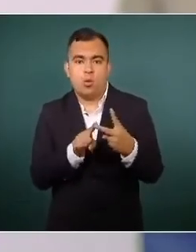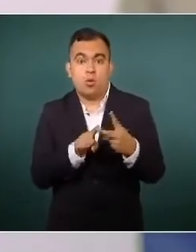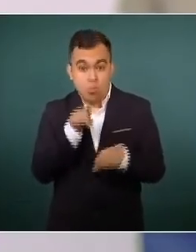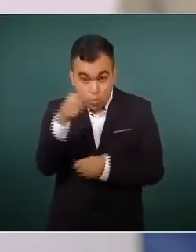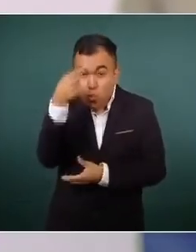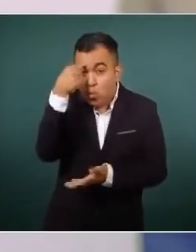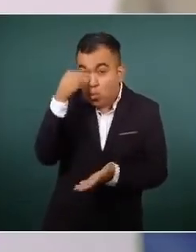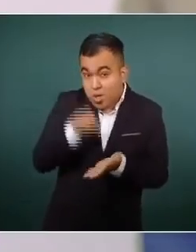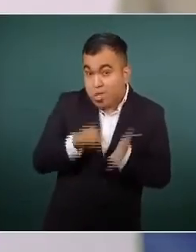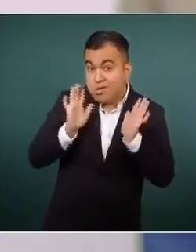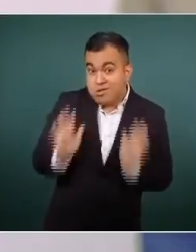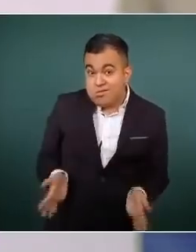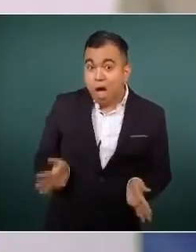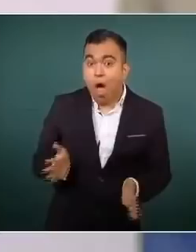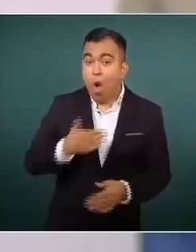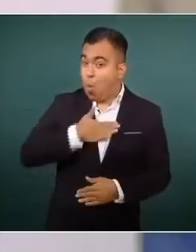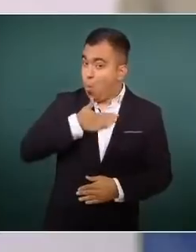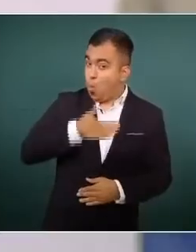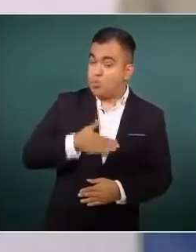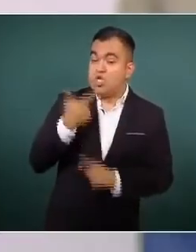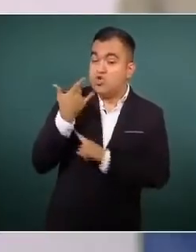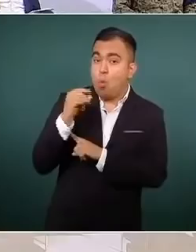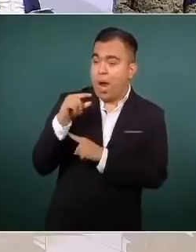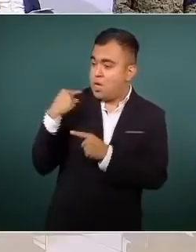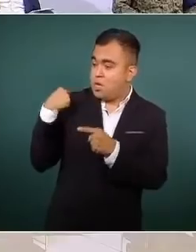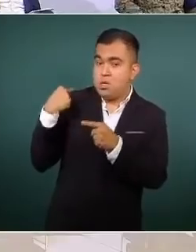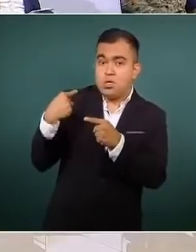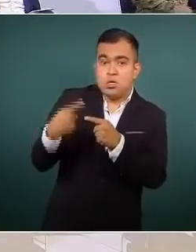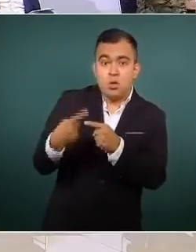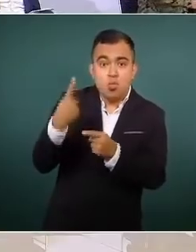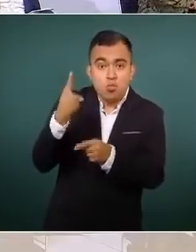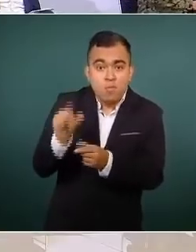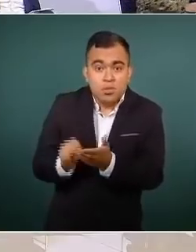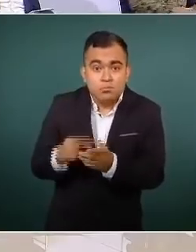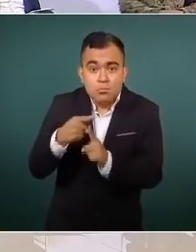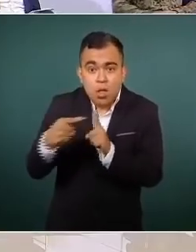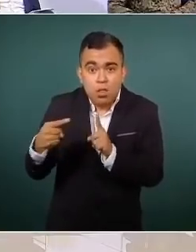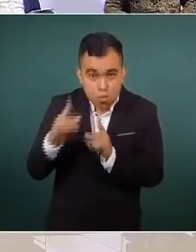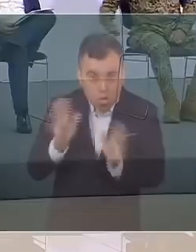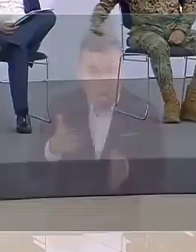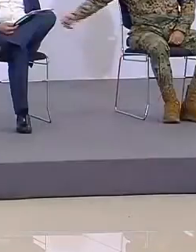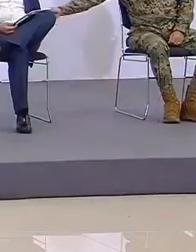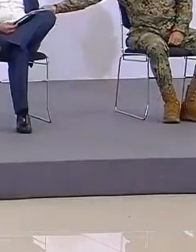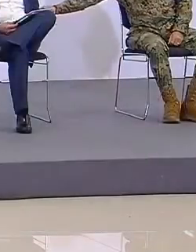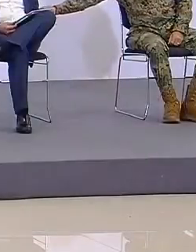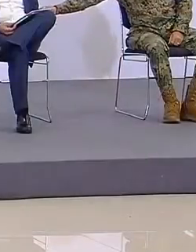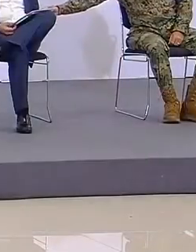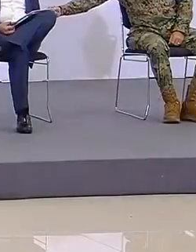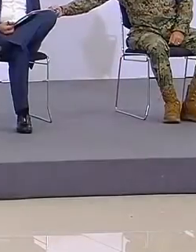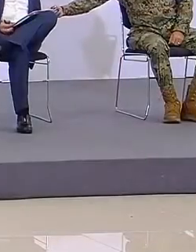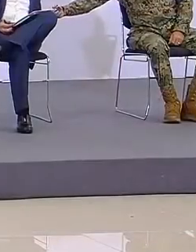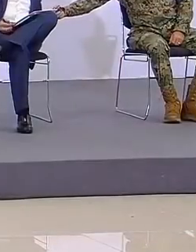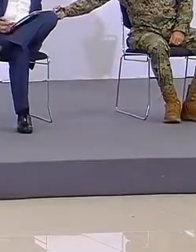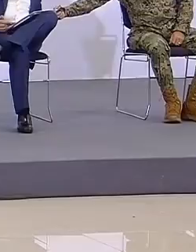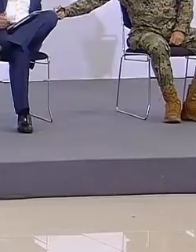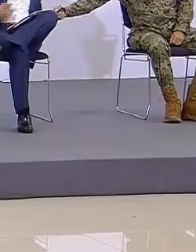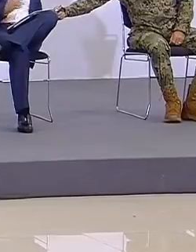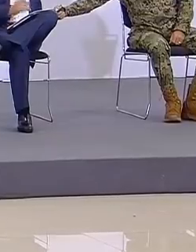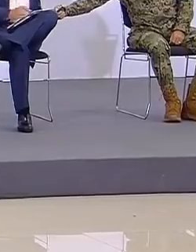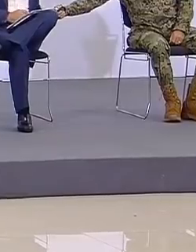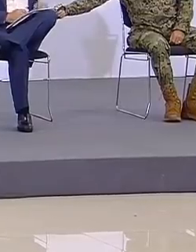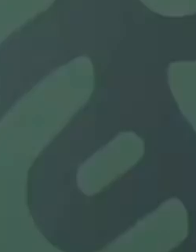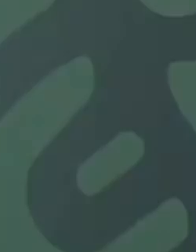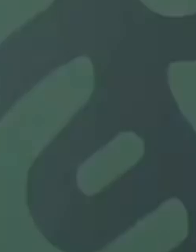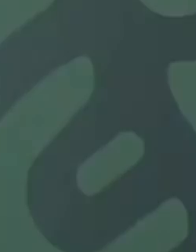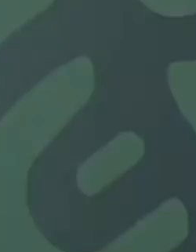justicia para Giovanni a casi mes y medio de lo sucedido? Gracias. Con mucho gusto. Primero tendré la